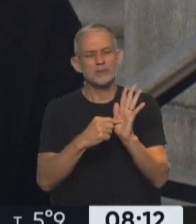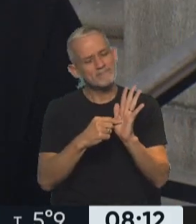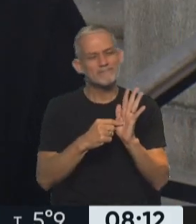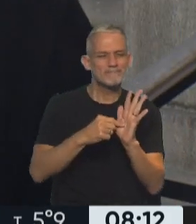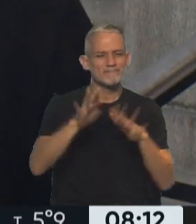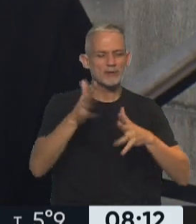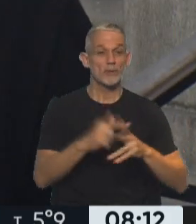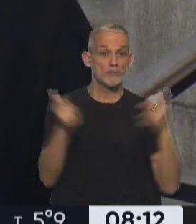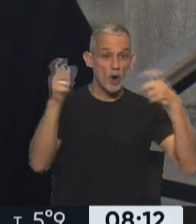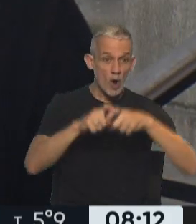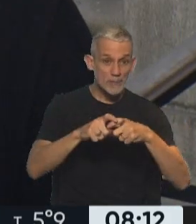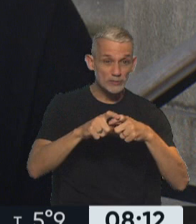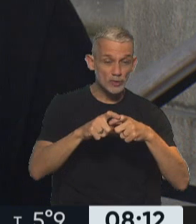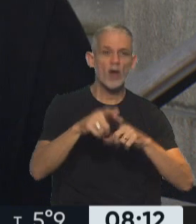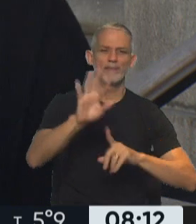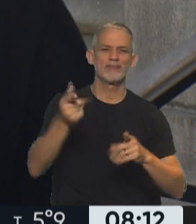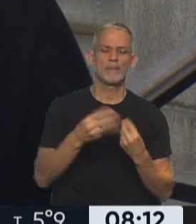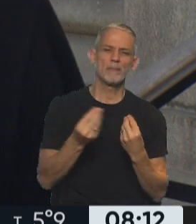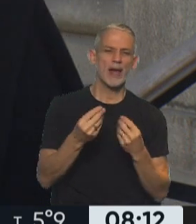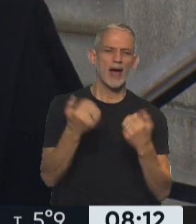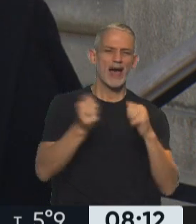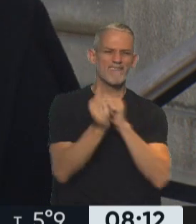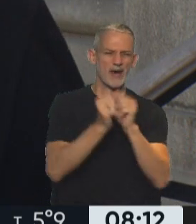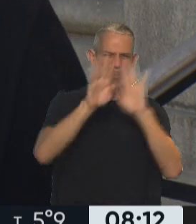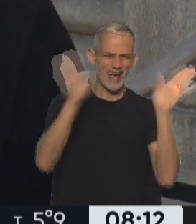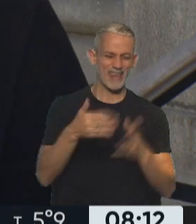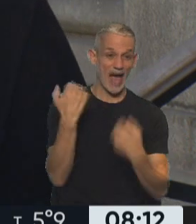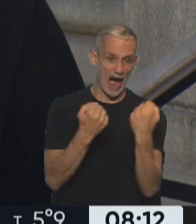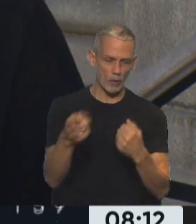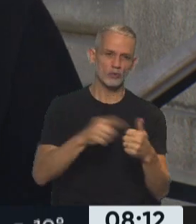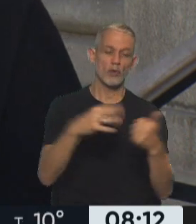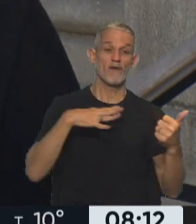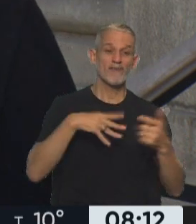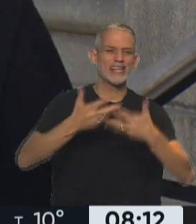en comisión el régimen también para el sector automotriz, queremos trabajar el régimen para la